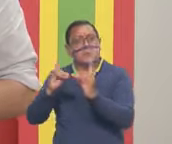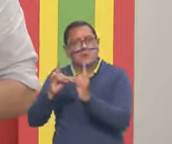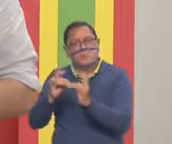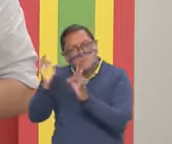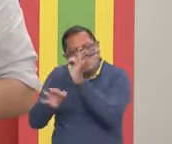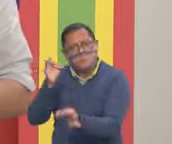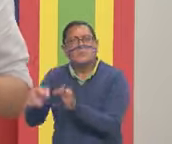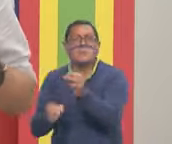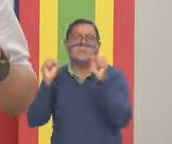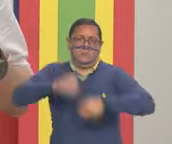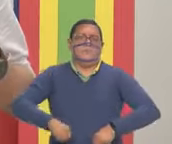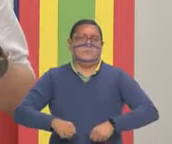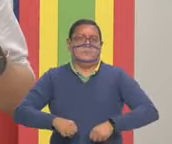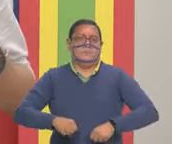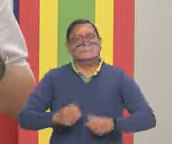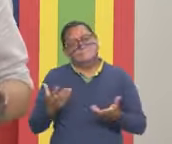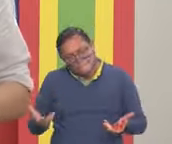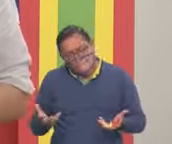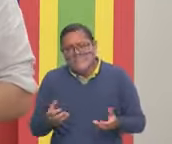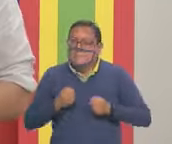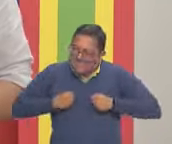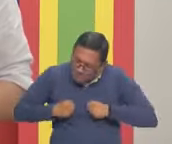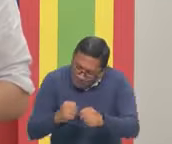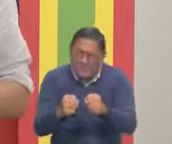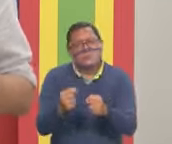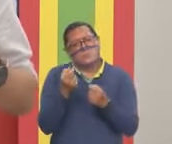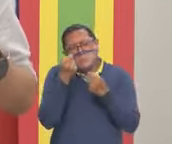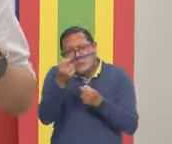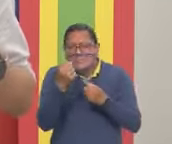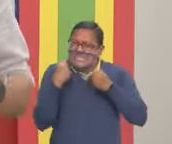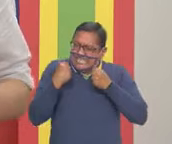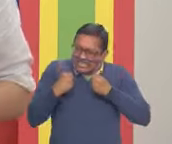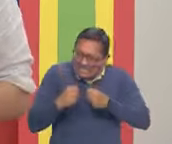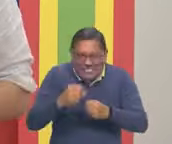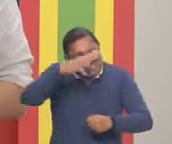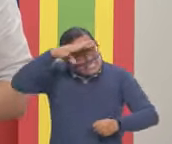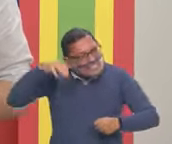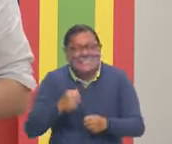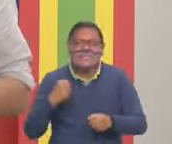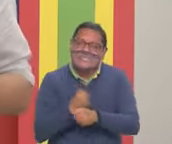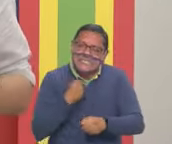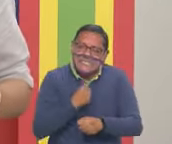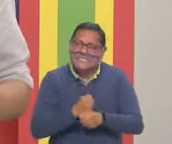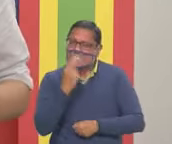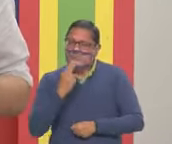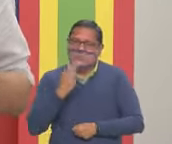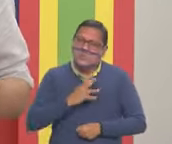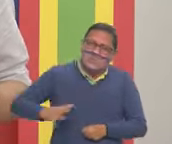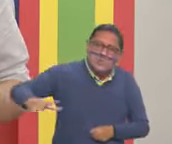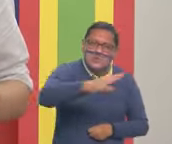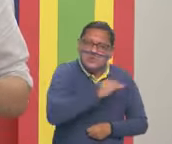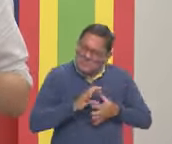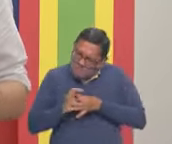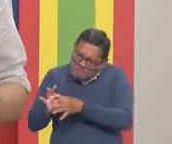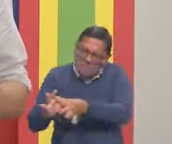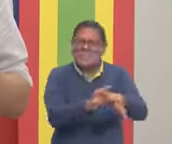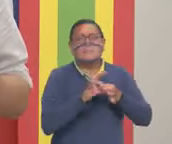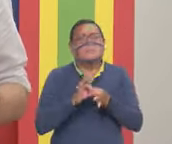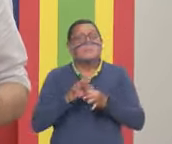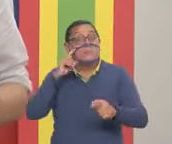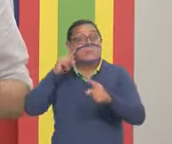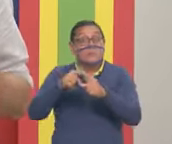hospitalario. Hay que dar este último esfuerzo, hay que poner lo mejor de nosotros y asegurarnos que las personas que se